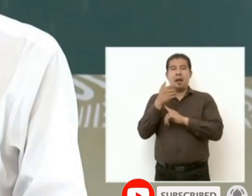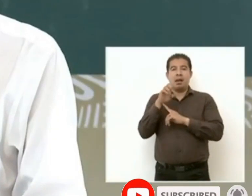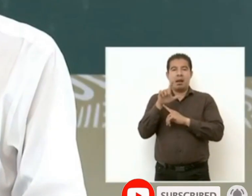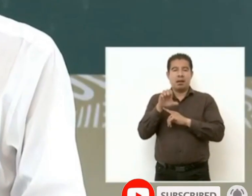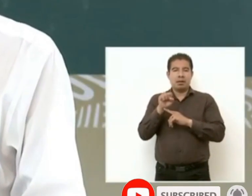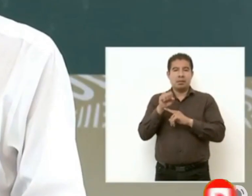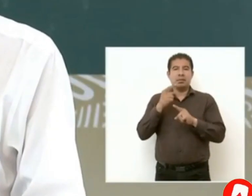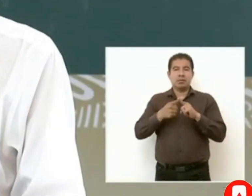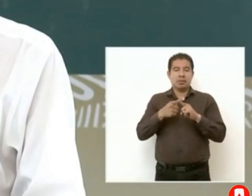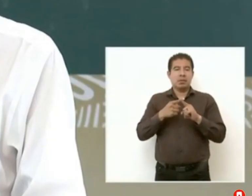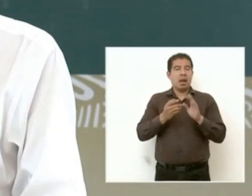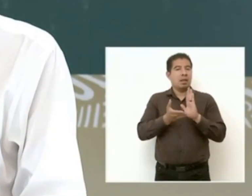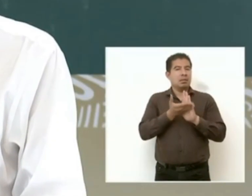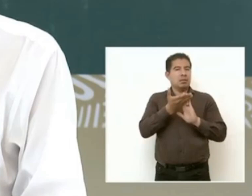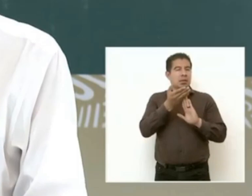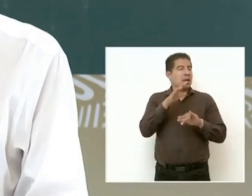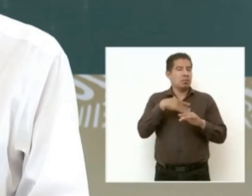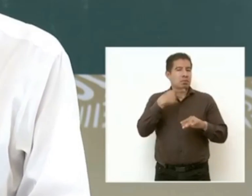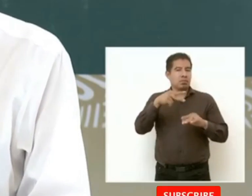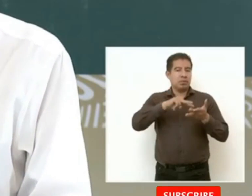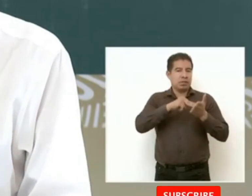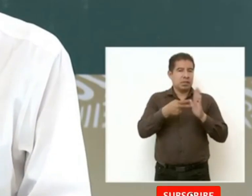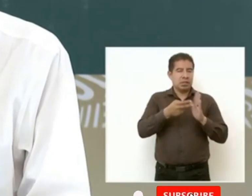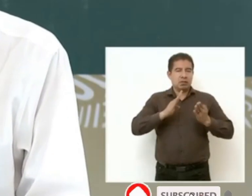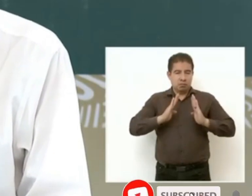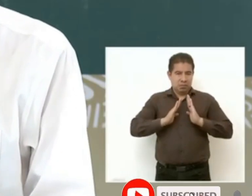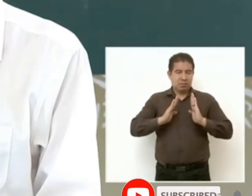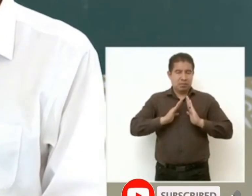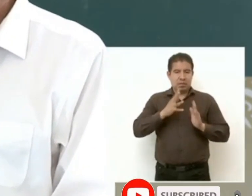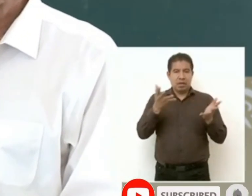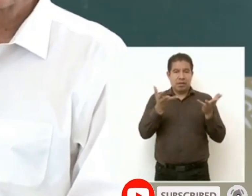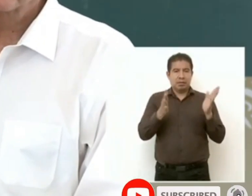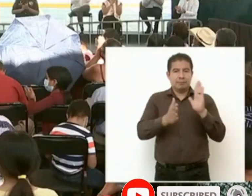Lo hizo el Ejército, lo hicieron los ingenieros militares.